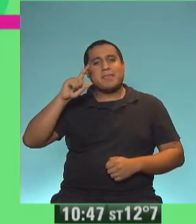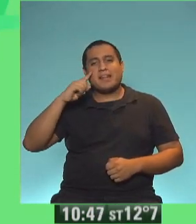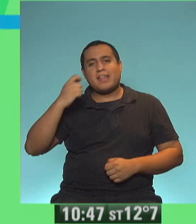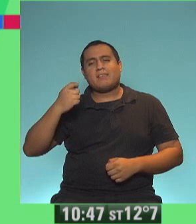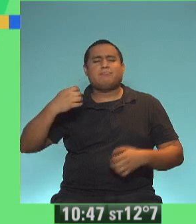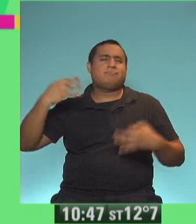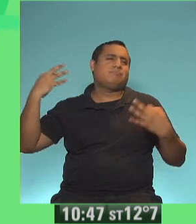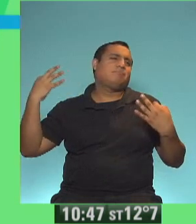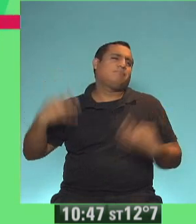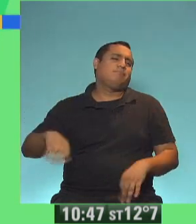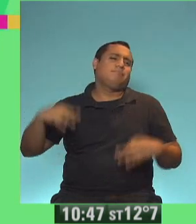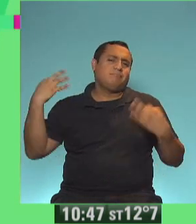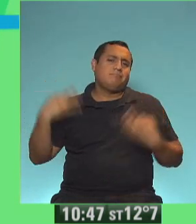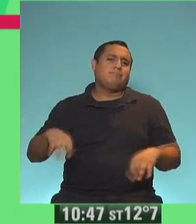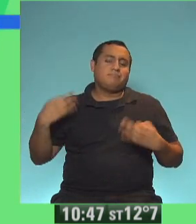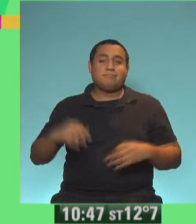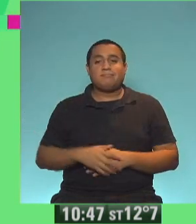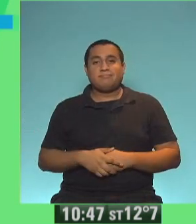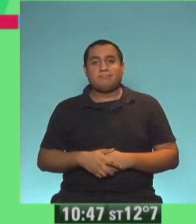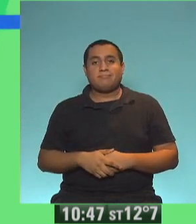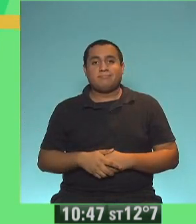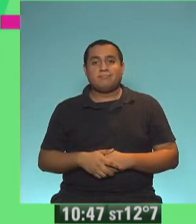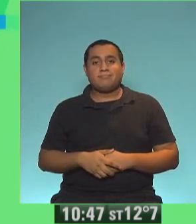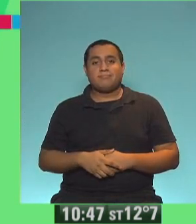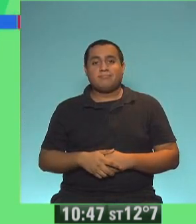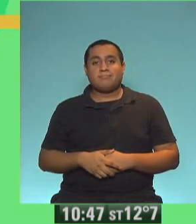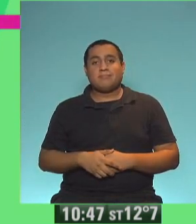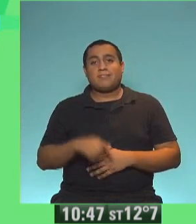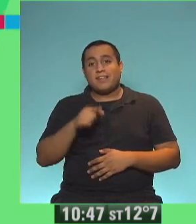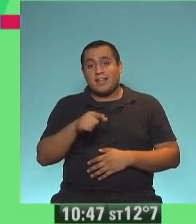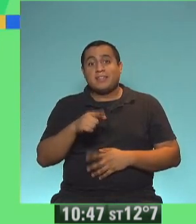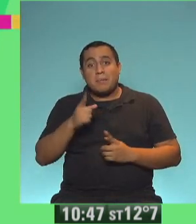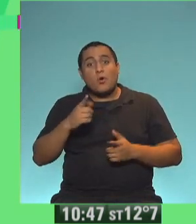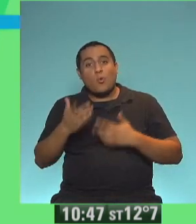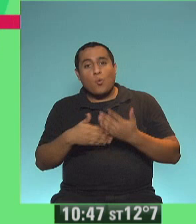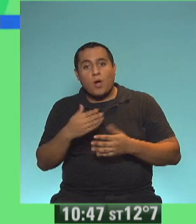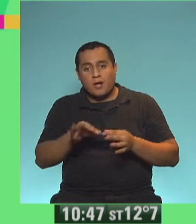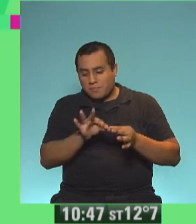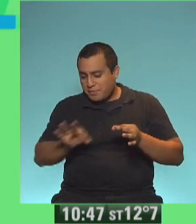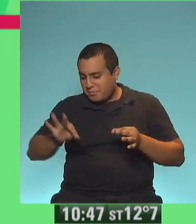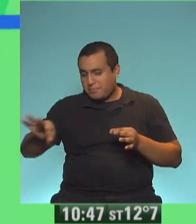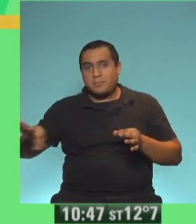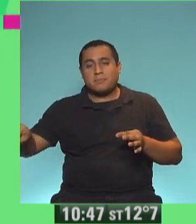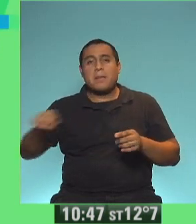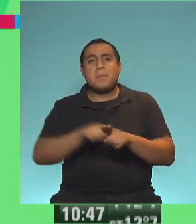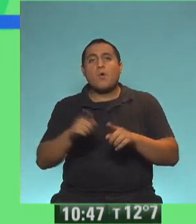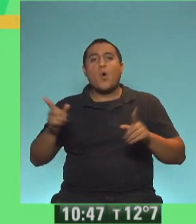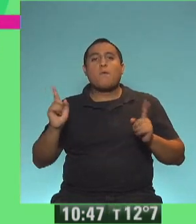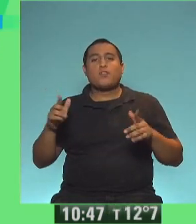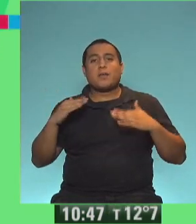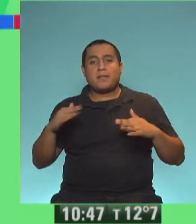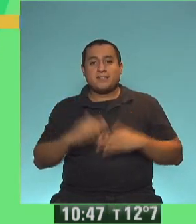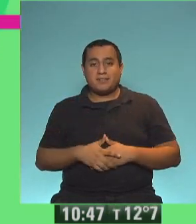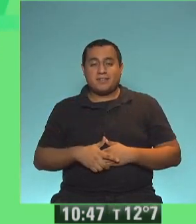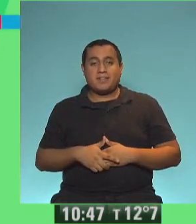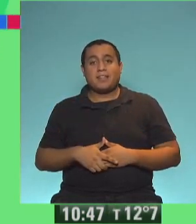La bombera Emilia Castillo. Emilia Castillo, claro. Y ahora está jugando a lo mismo que jugábamos ayer con el profe de gimnasia. Piedra